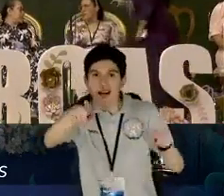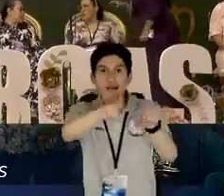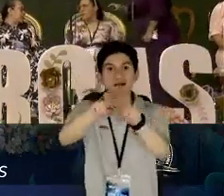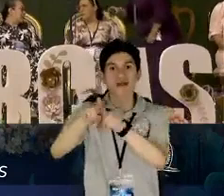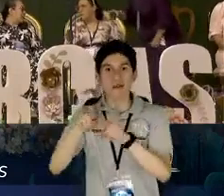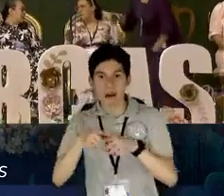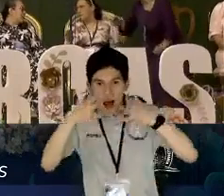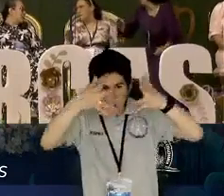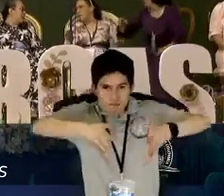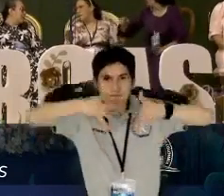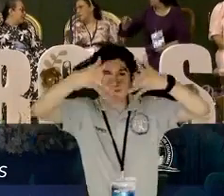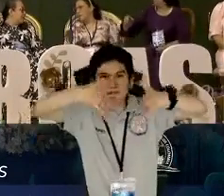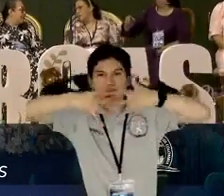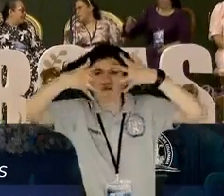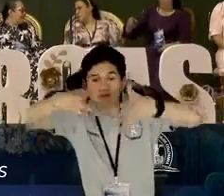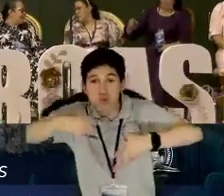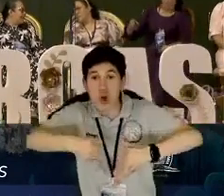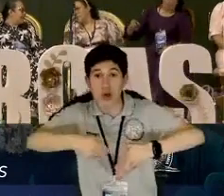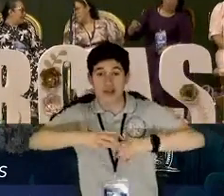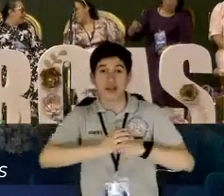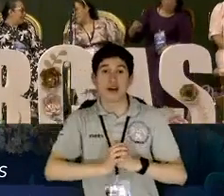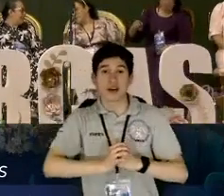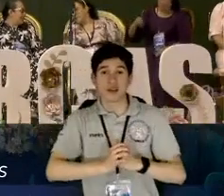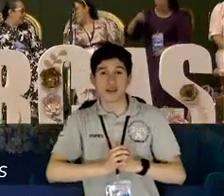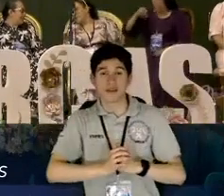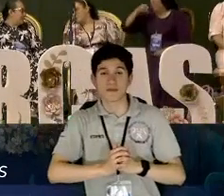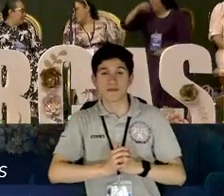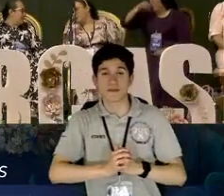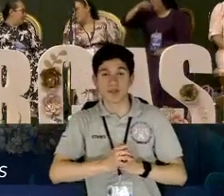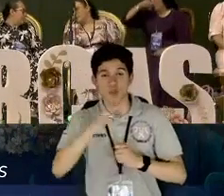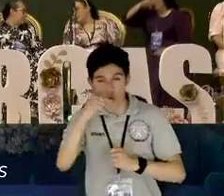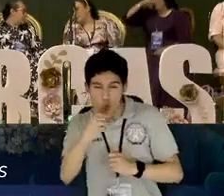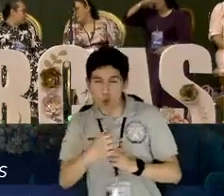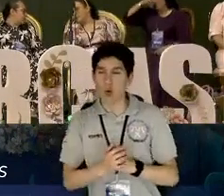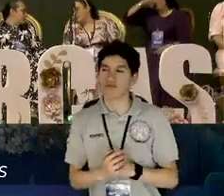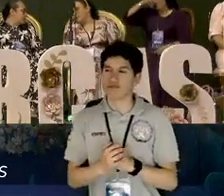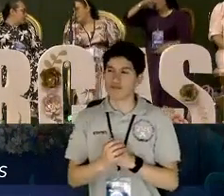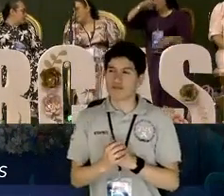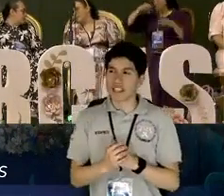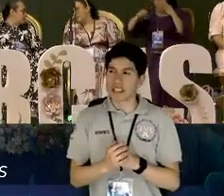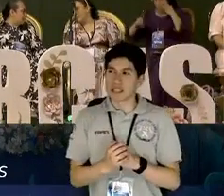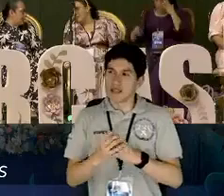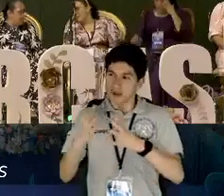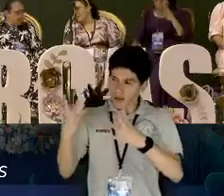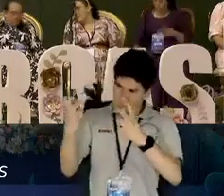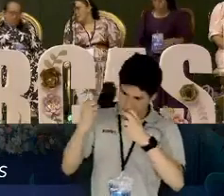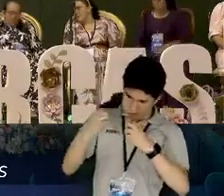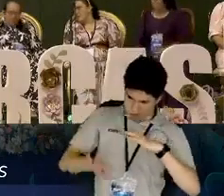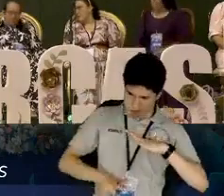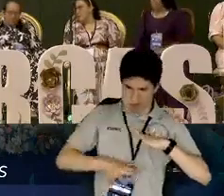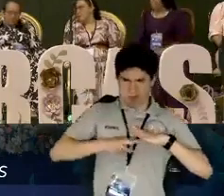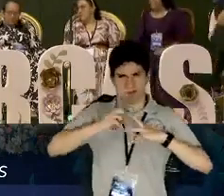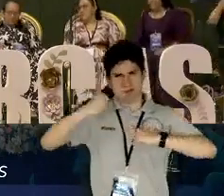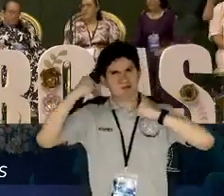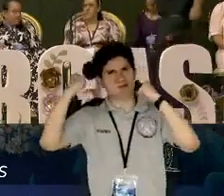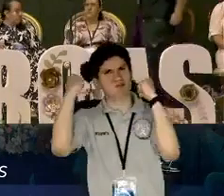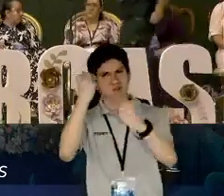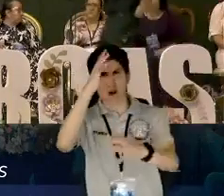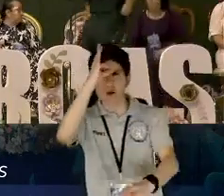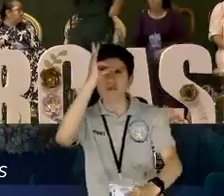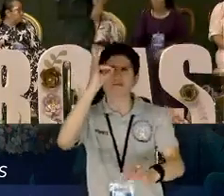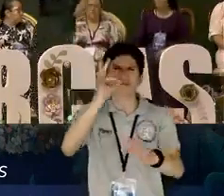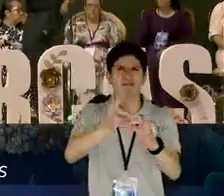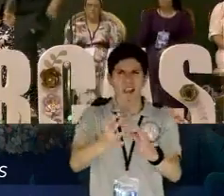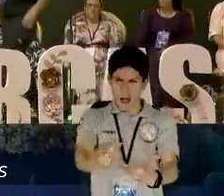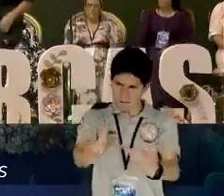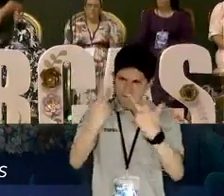servidor de Cristo Jesús, nutrido con la verdad de la fe y de la buena enseñanza que paso a